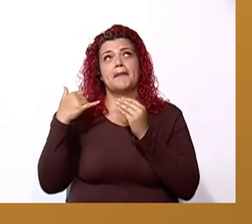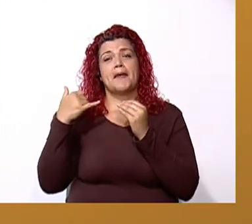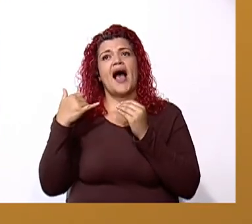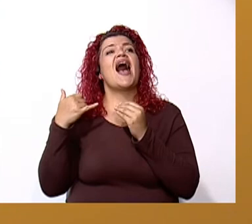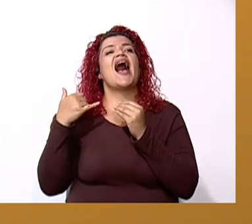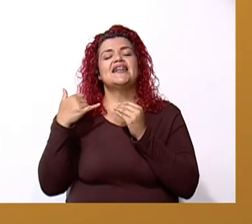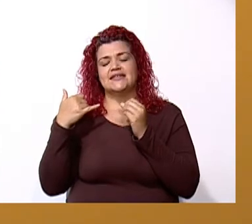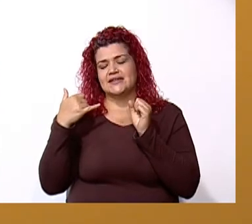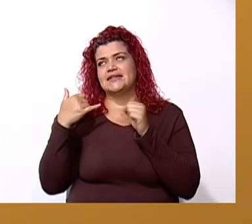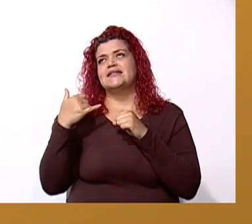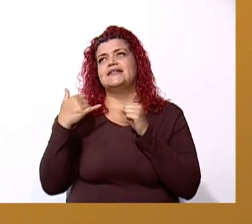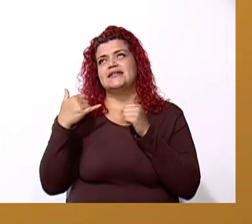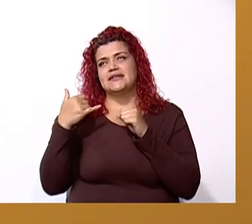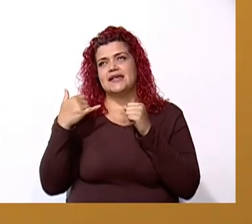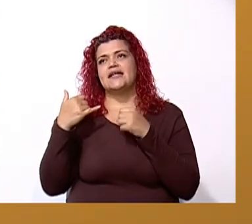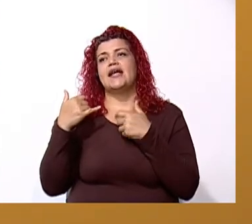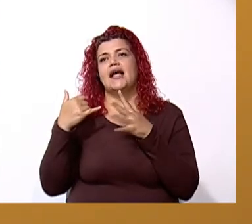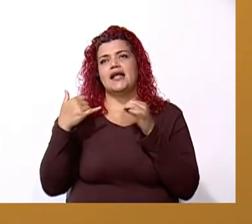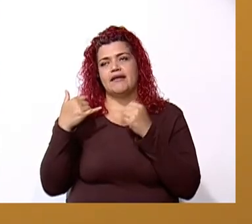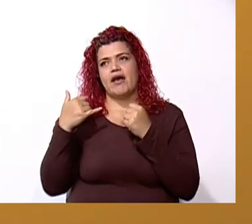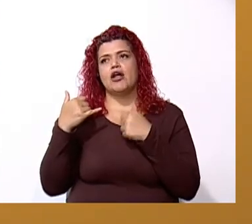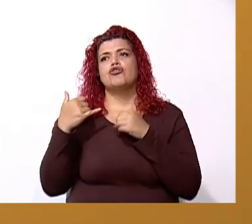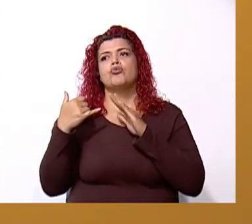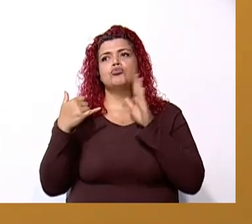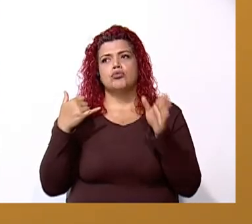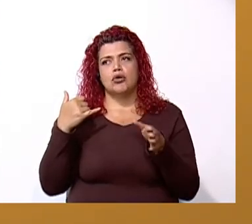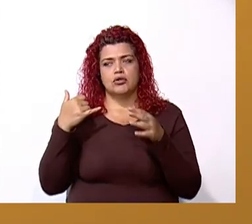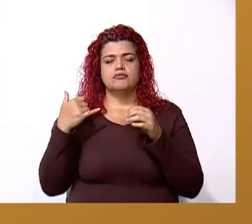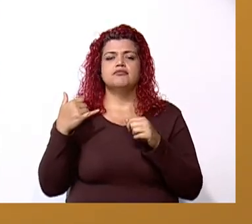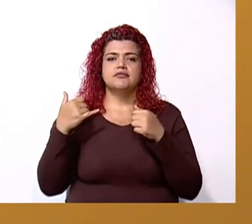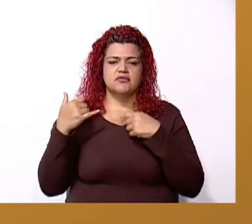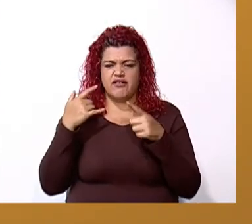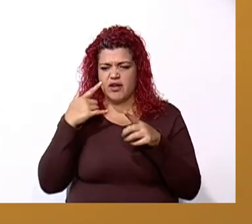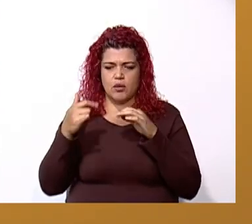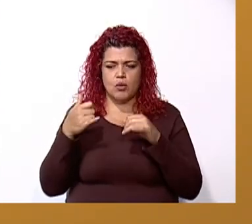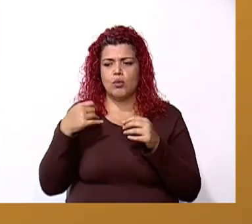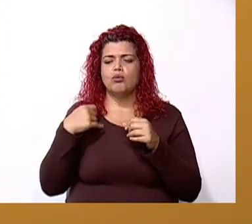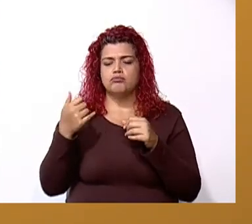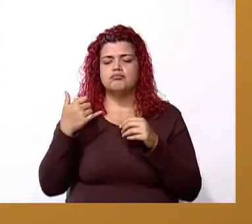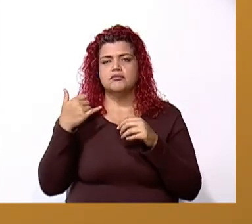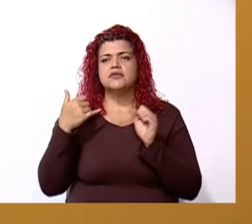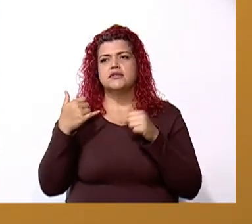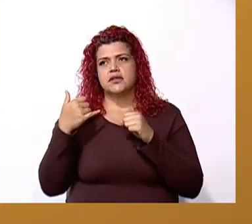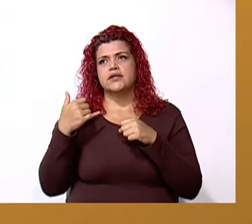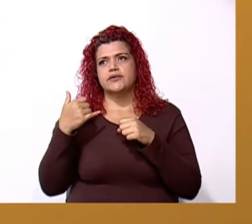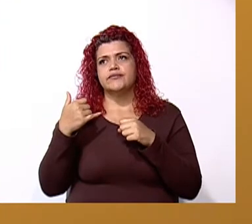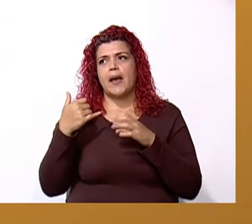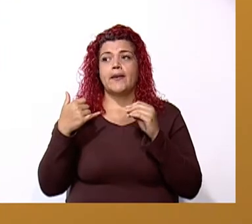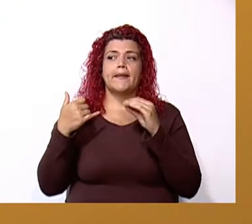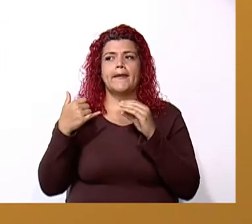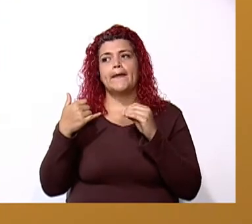Sí, mami, cuando salgo de trabajar yo paso y comparo precios y te aviso. ¿Está bien?